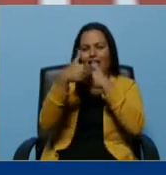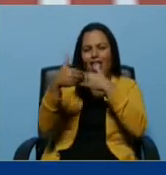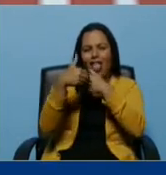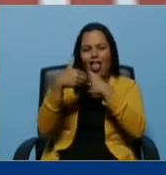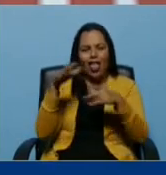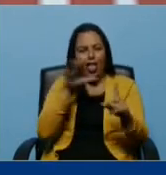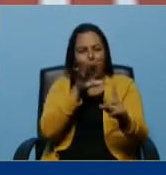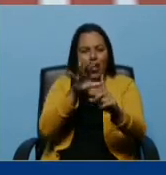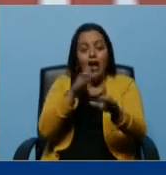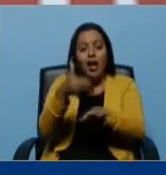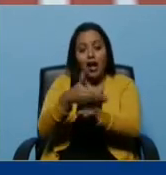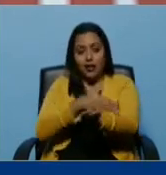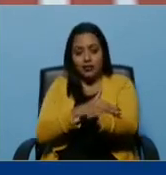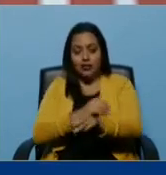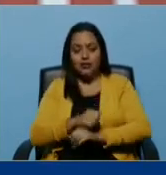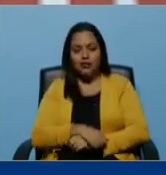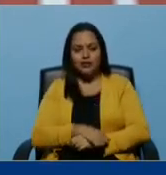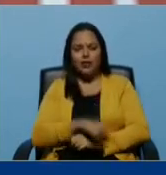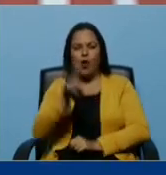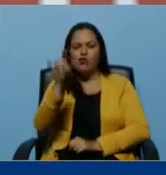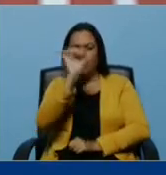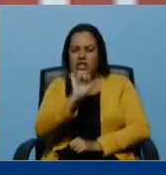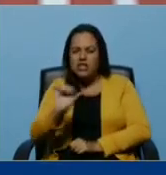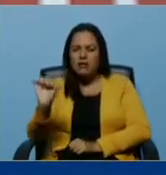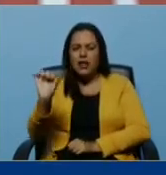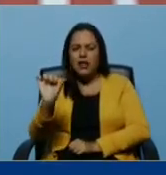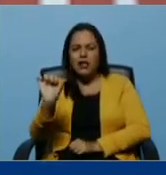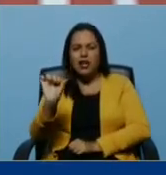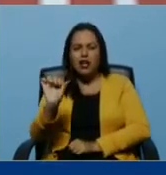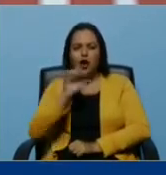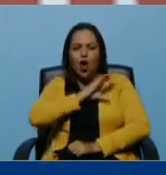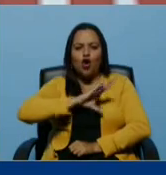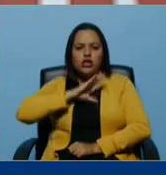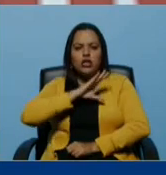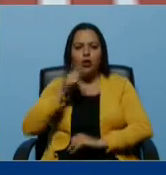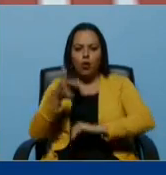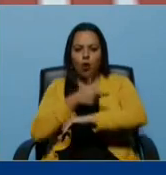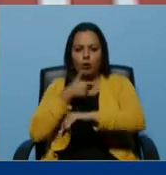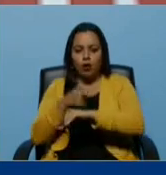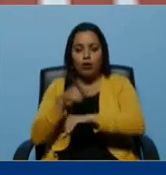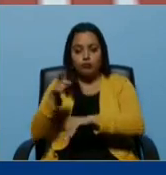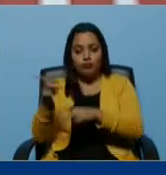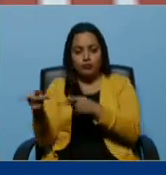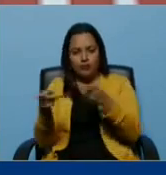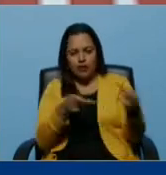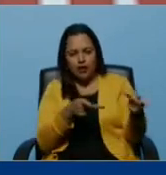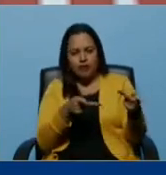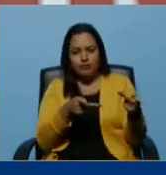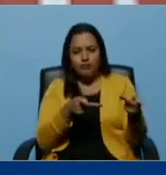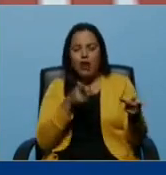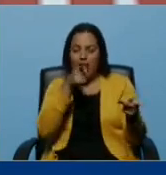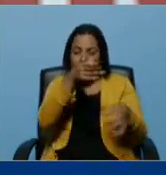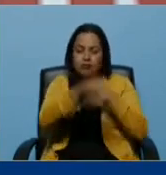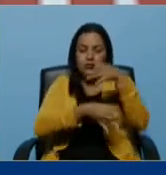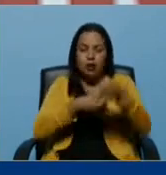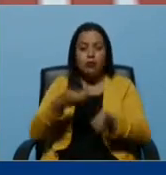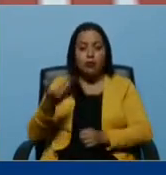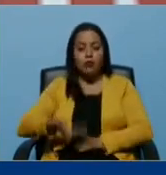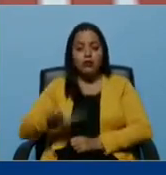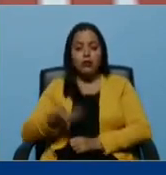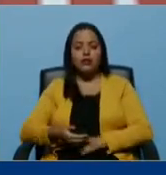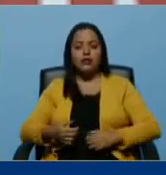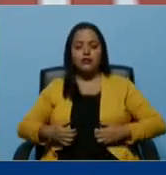Consejo de Estado que convocó hace una semana algo que creo que es de trascendental importancia, y es